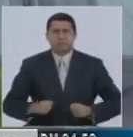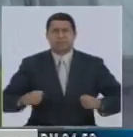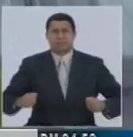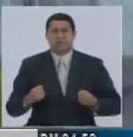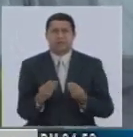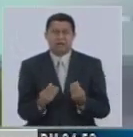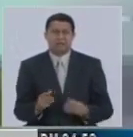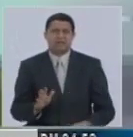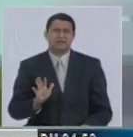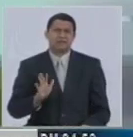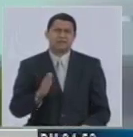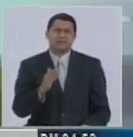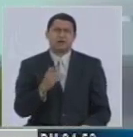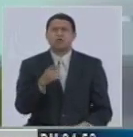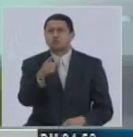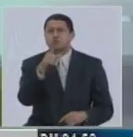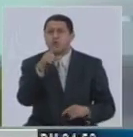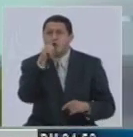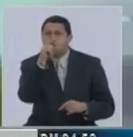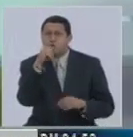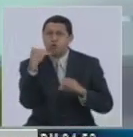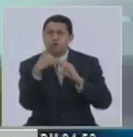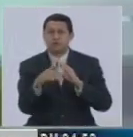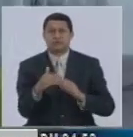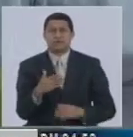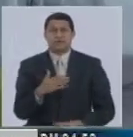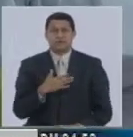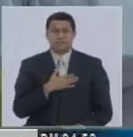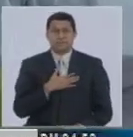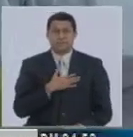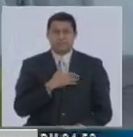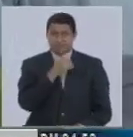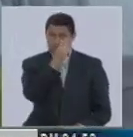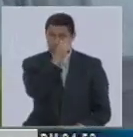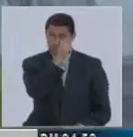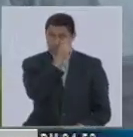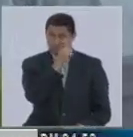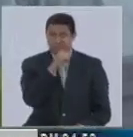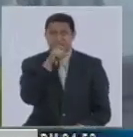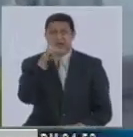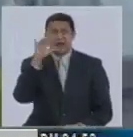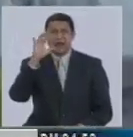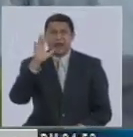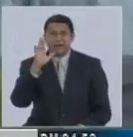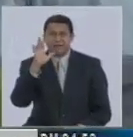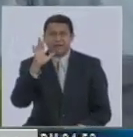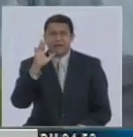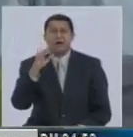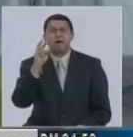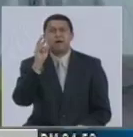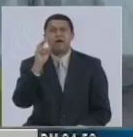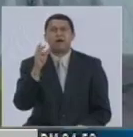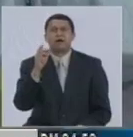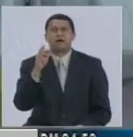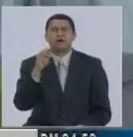grasa. Y todo. Bien, Carlos, ¿cuáles son tus vías de contacto? El Instagram, me pueden ubicar